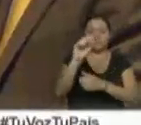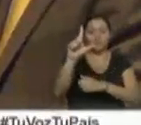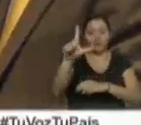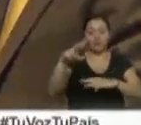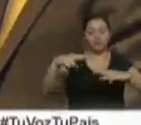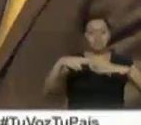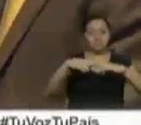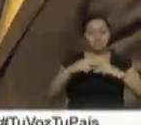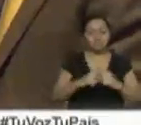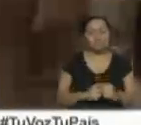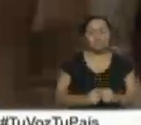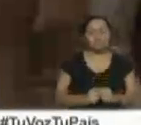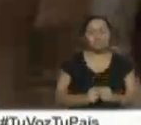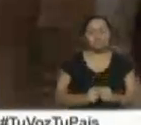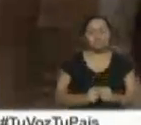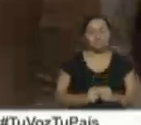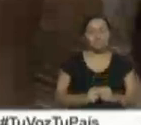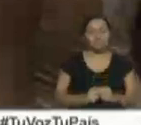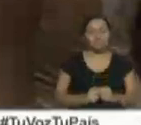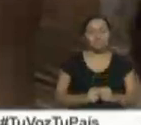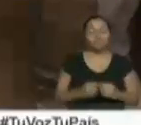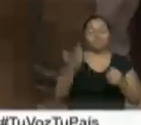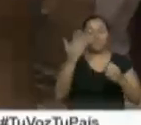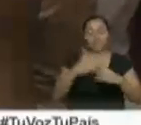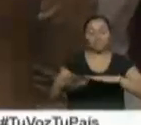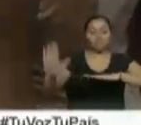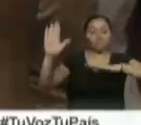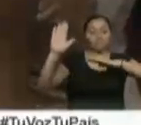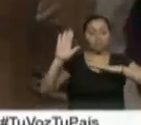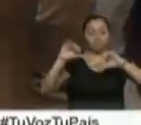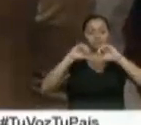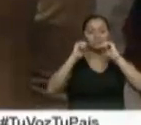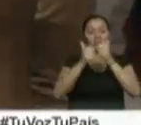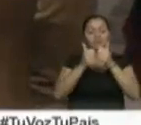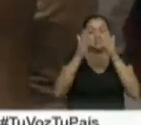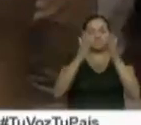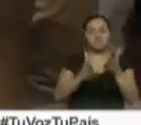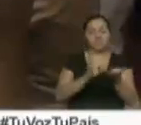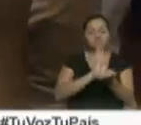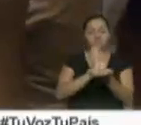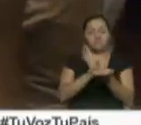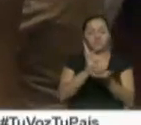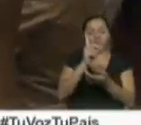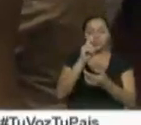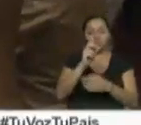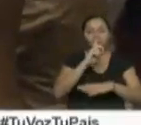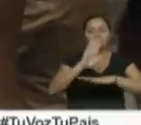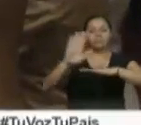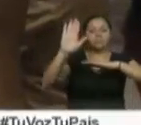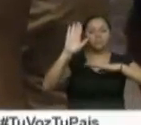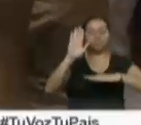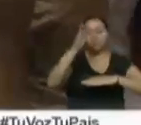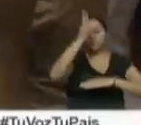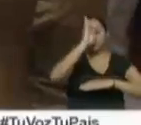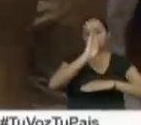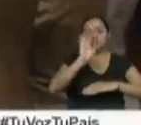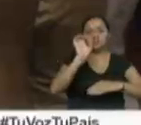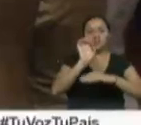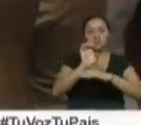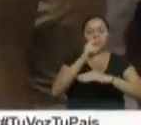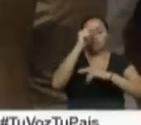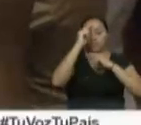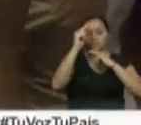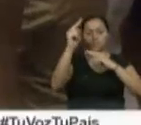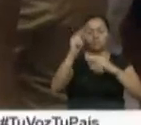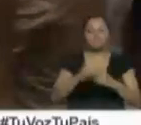Administración de la Legislatura? Luego de levantar su mano, el asambleísta Donoso dijo jurar por Dios, el Ecuador y por su honor.